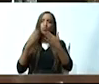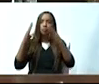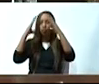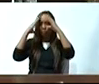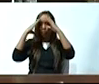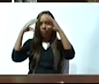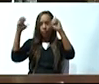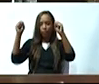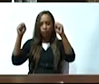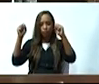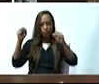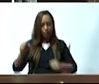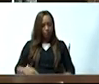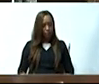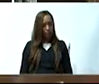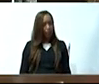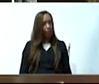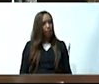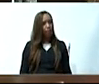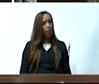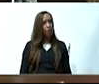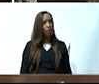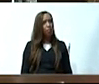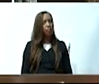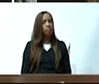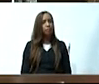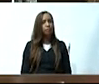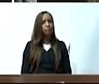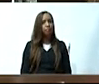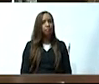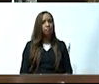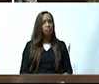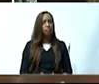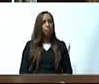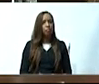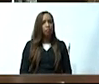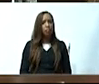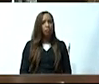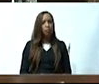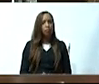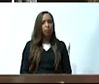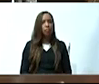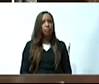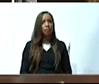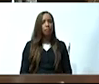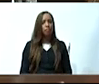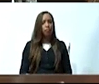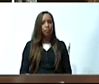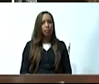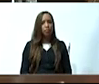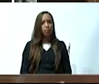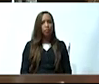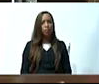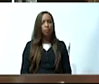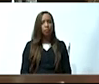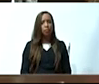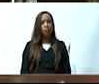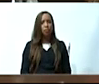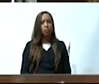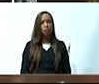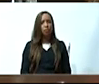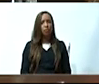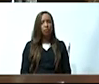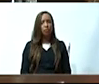al honorable diputado Lupe Núñez. Vamos a darle sus galones, ex vicepresidente, bien activo de esta